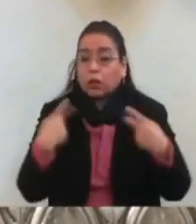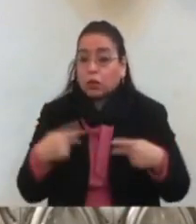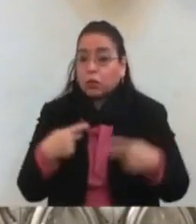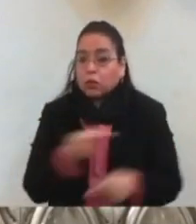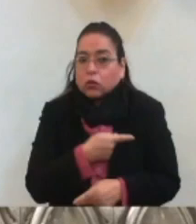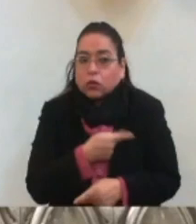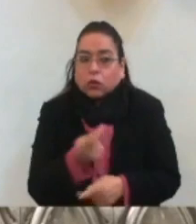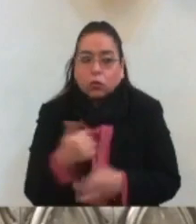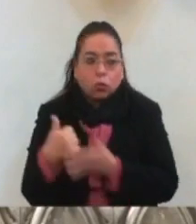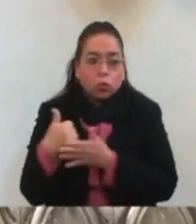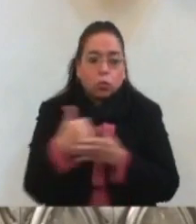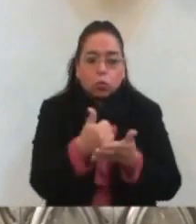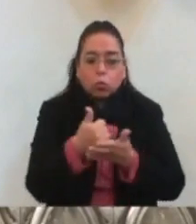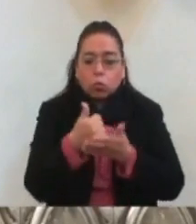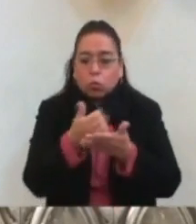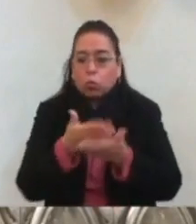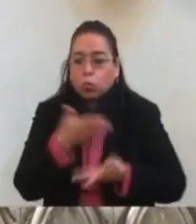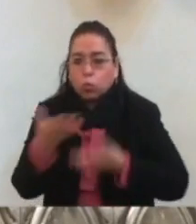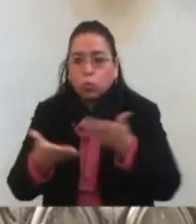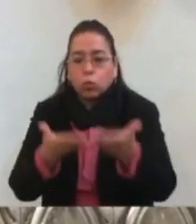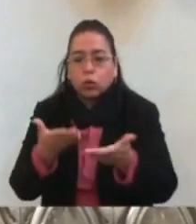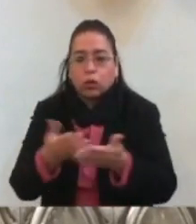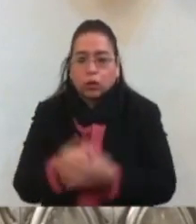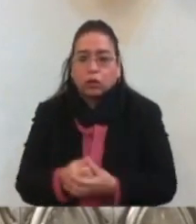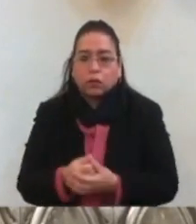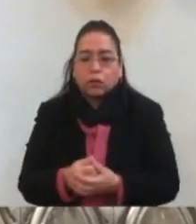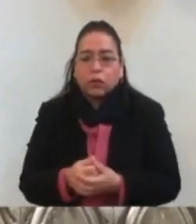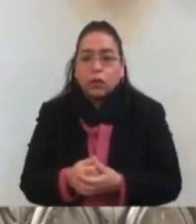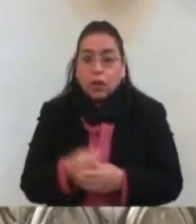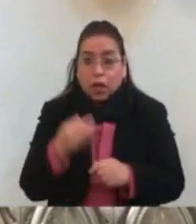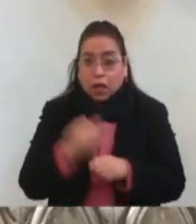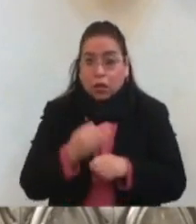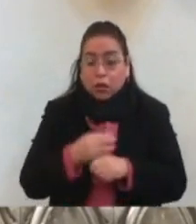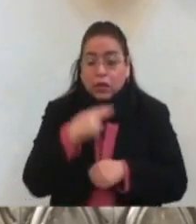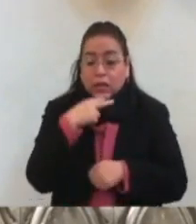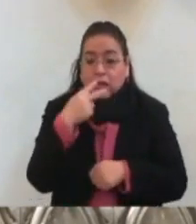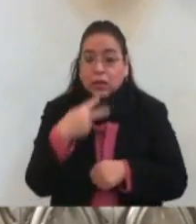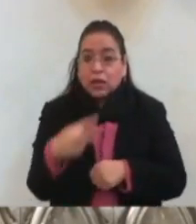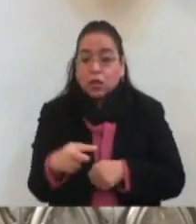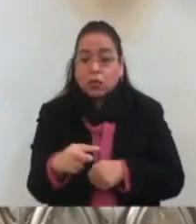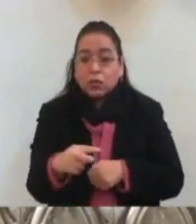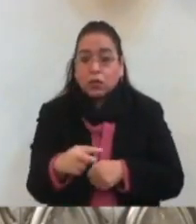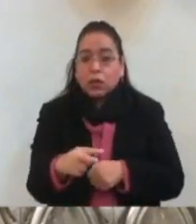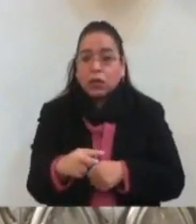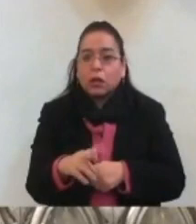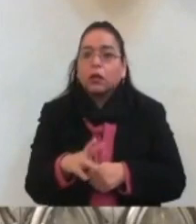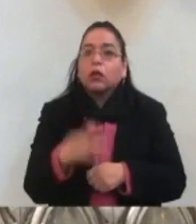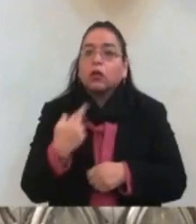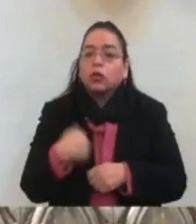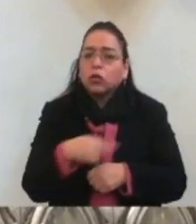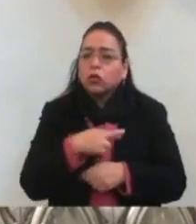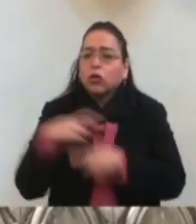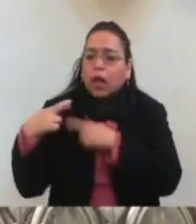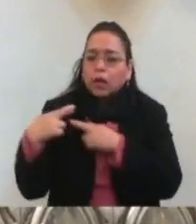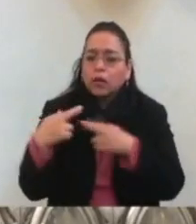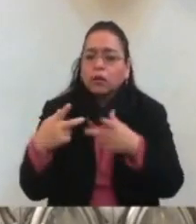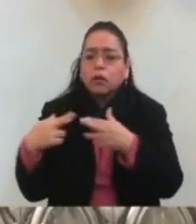los tiempos de adviento tiempos de navidad son tiempos de regalar